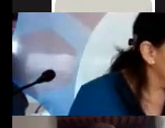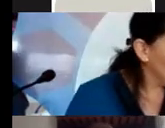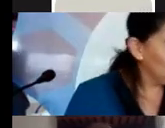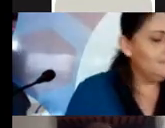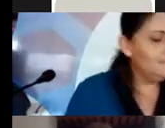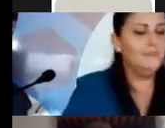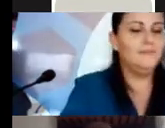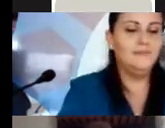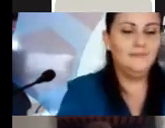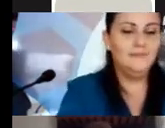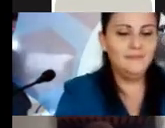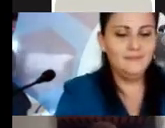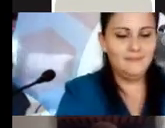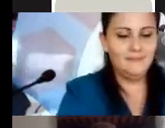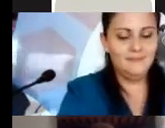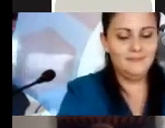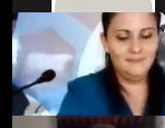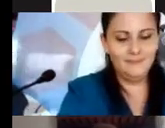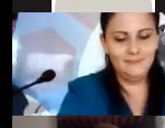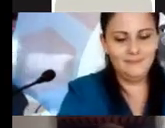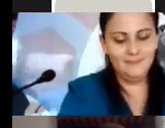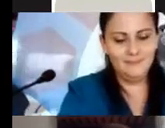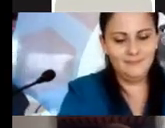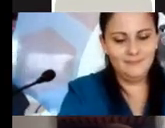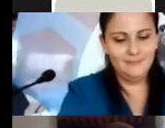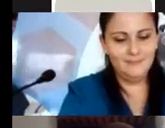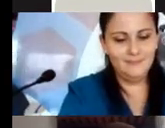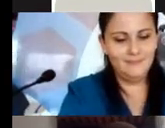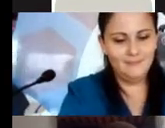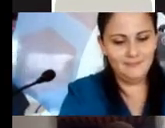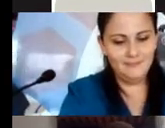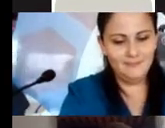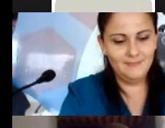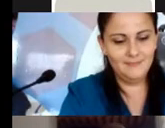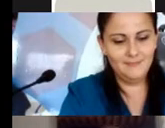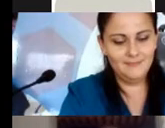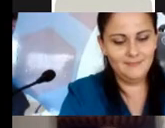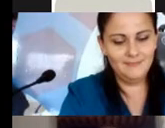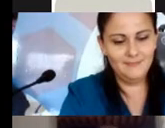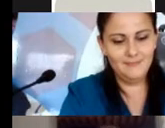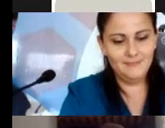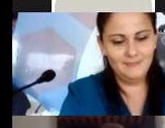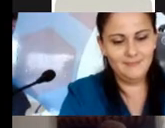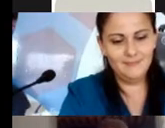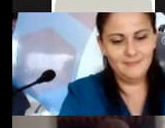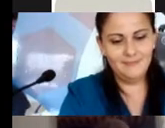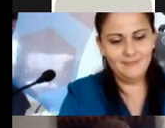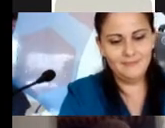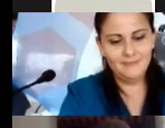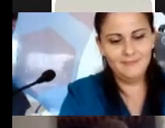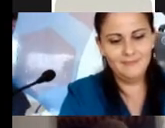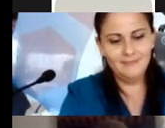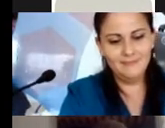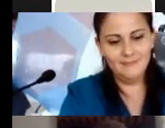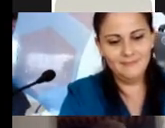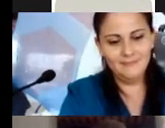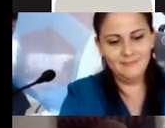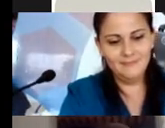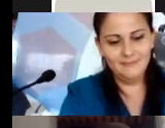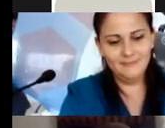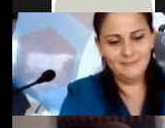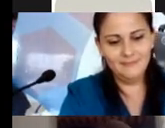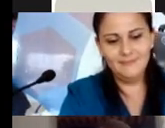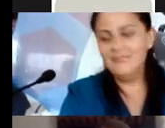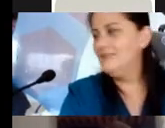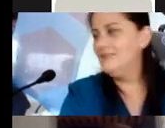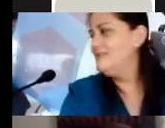son multiestratos, tiene la ventaja de ser muy liviana y hay una de las ventajas que yo considero muy